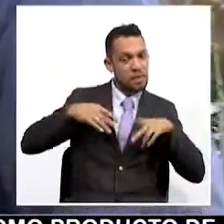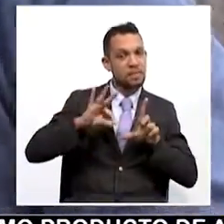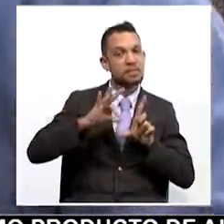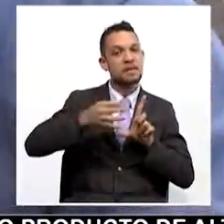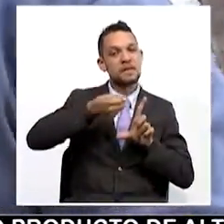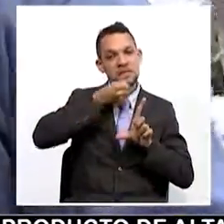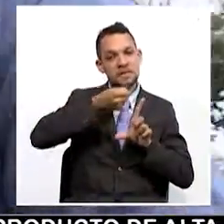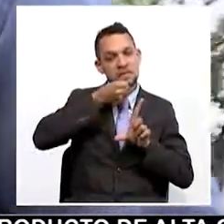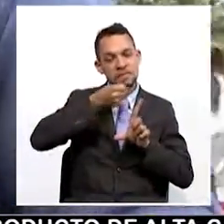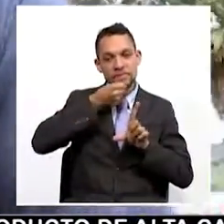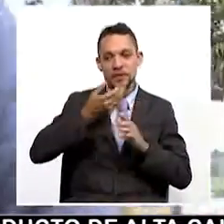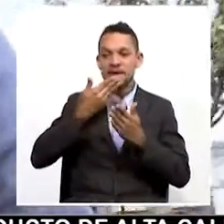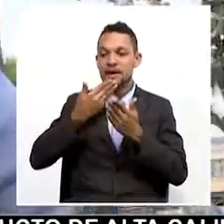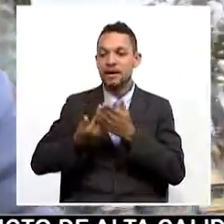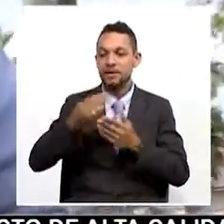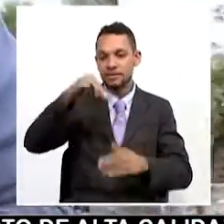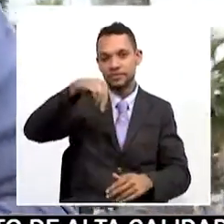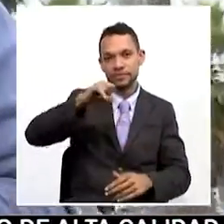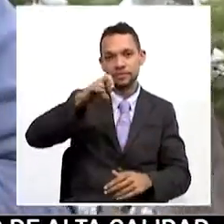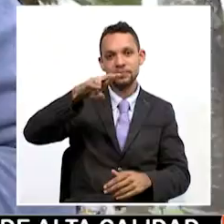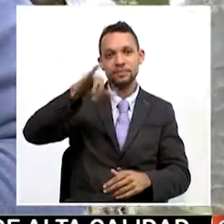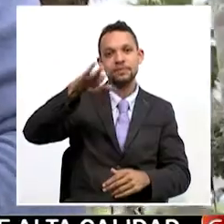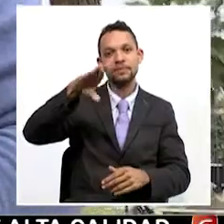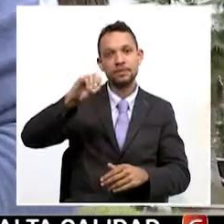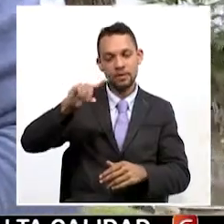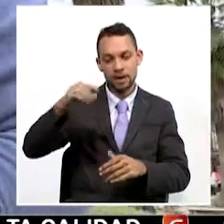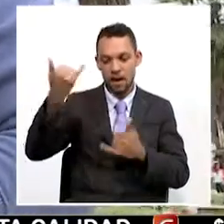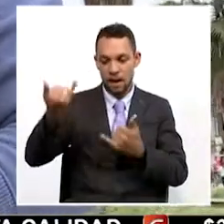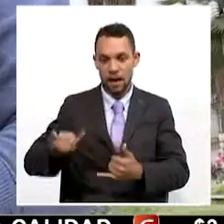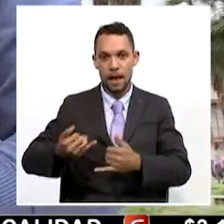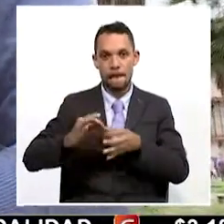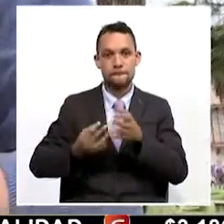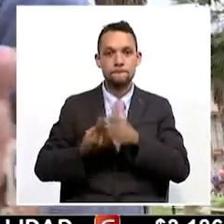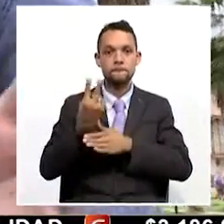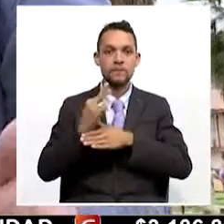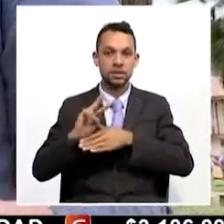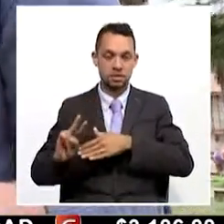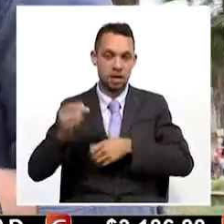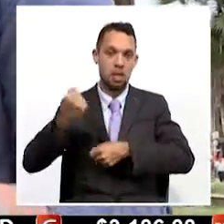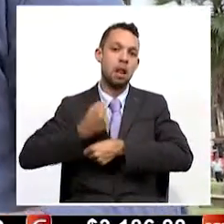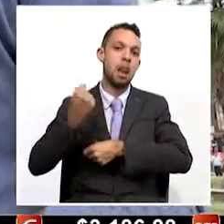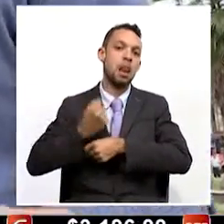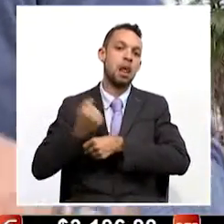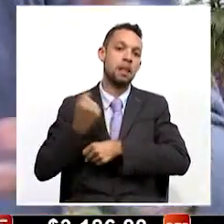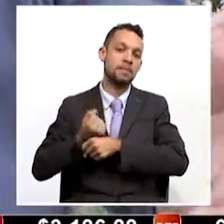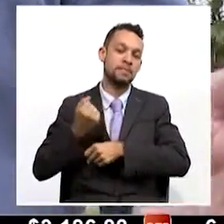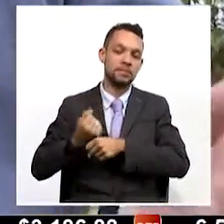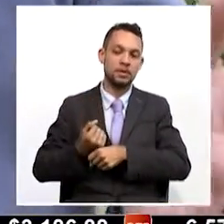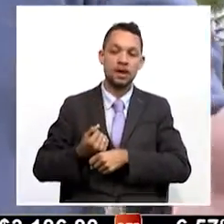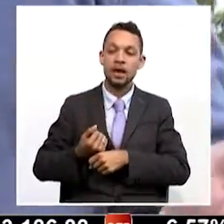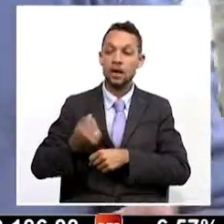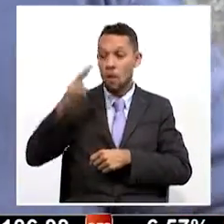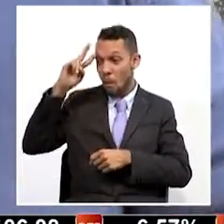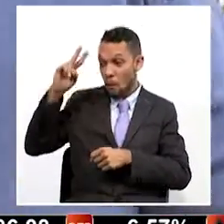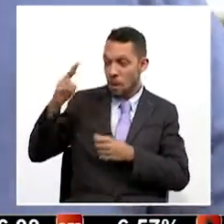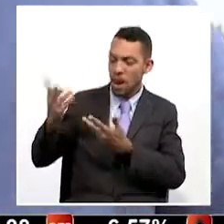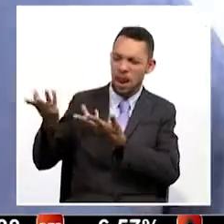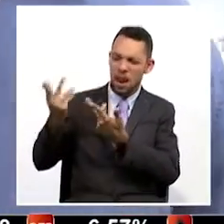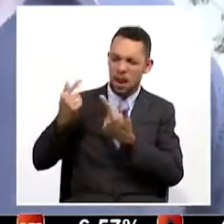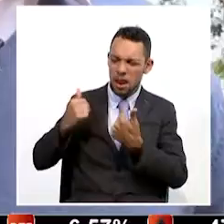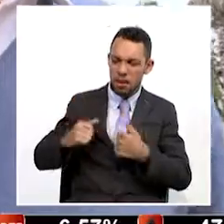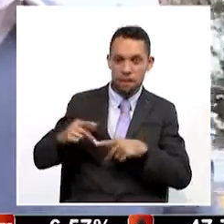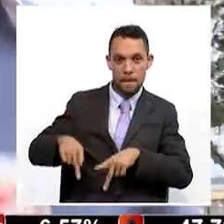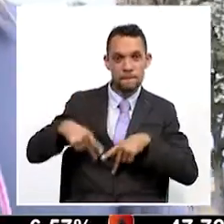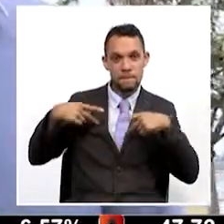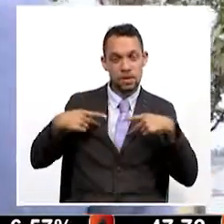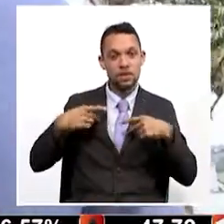Noticias. Mauricio, otra persona de bien aquí en el municipio de Villa María Caldas y que hemos parado a saludarlo, a contarle de qué se trata. Con